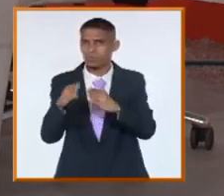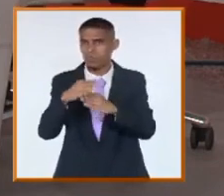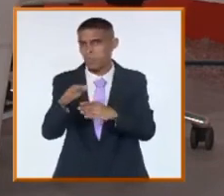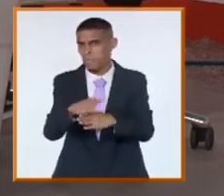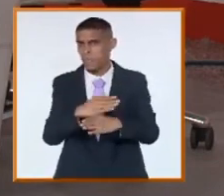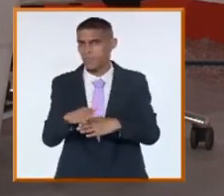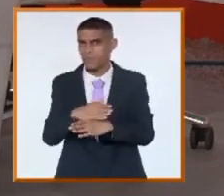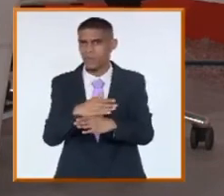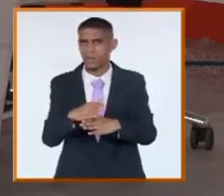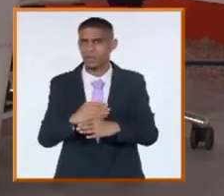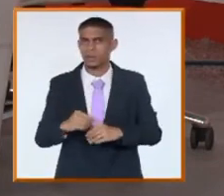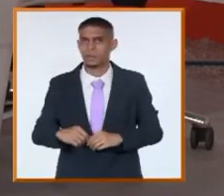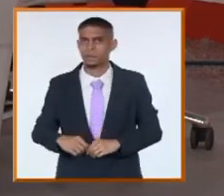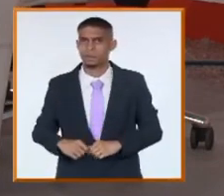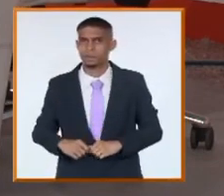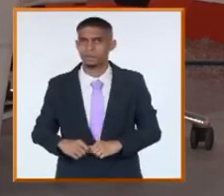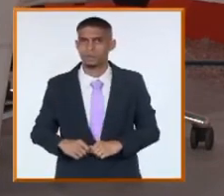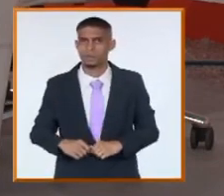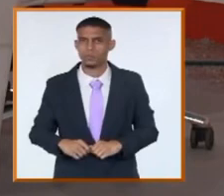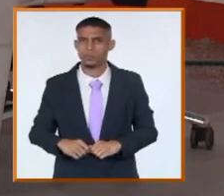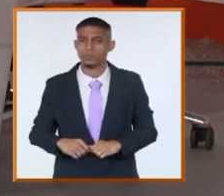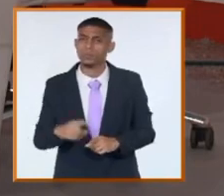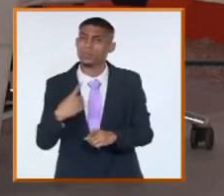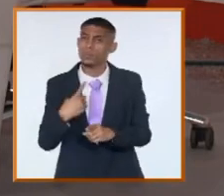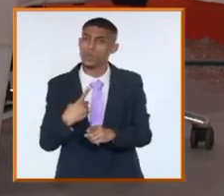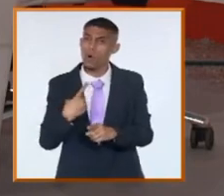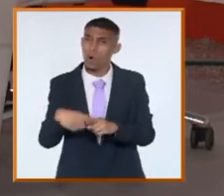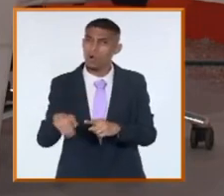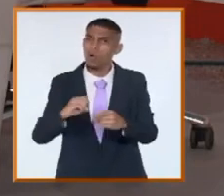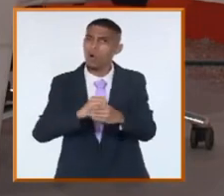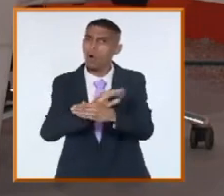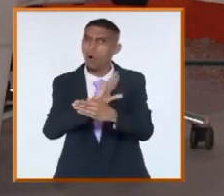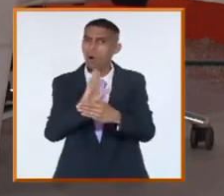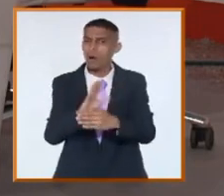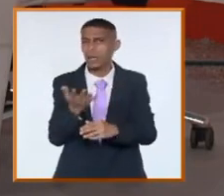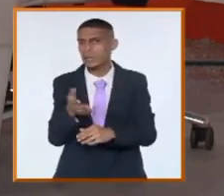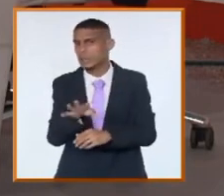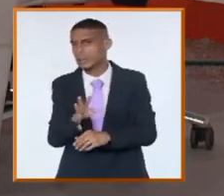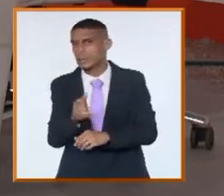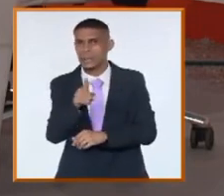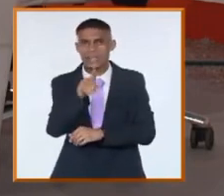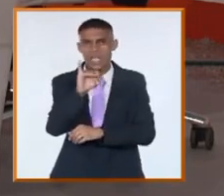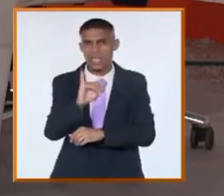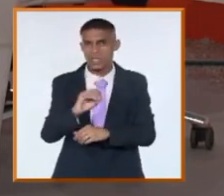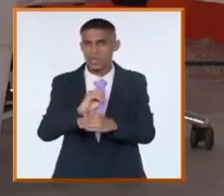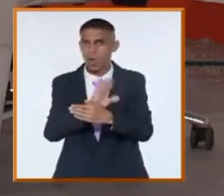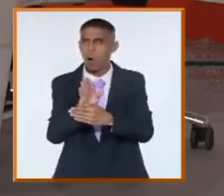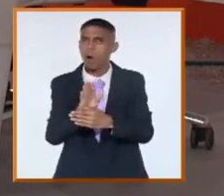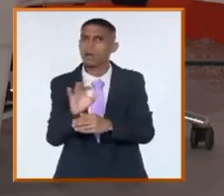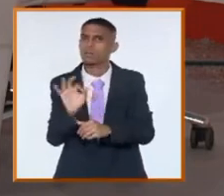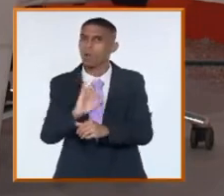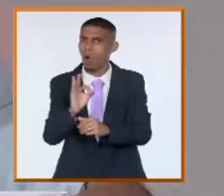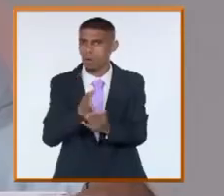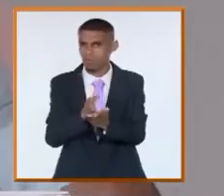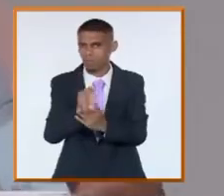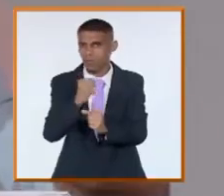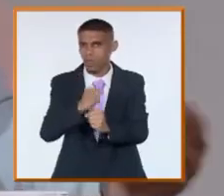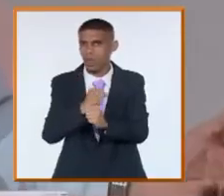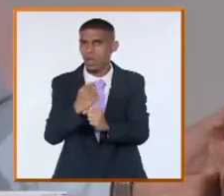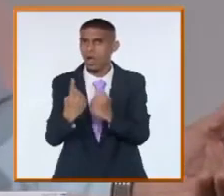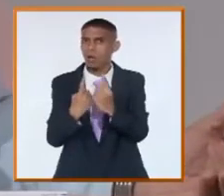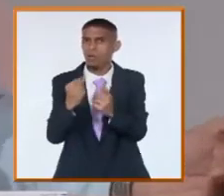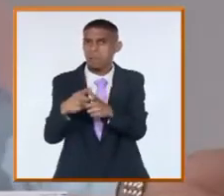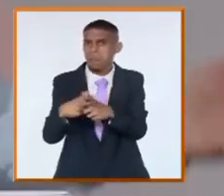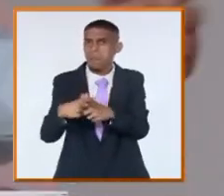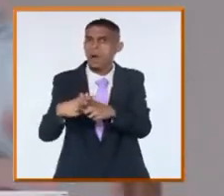lo que se tiene y además hay un número de obras alrededor de 16 obras que estamos trabajando en algunas en ampliaciones en